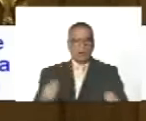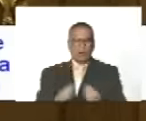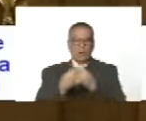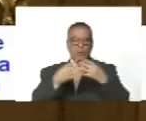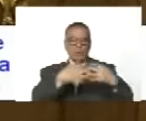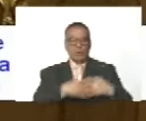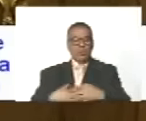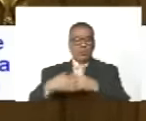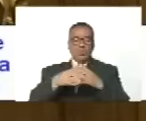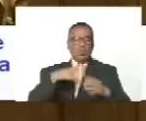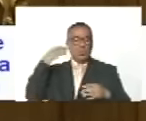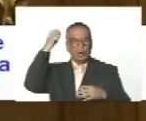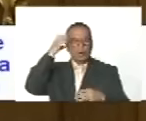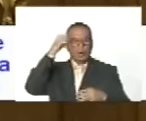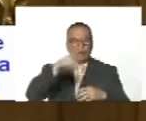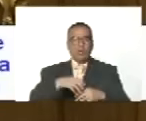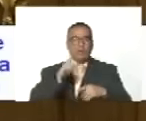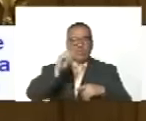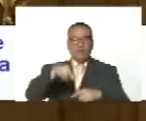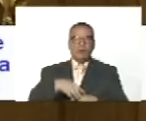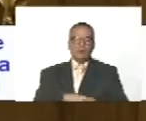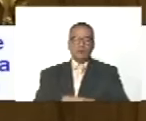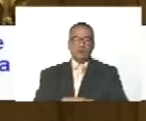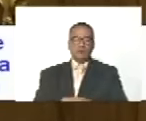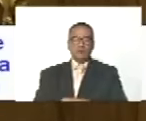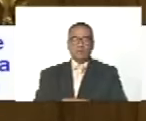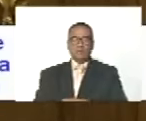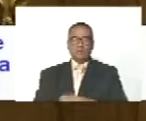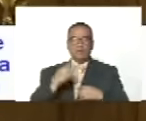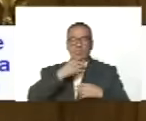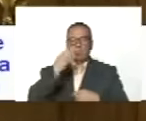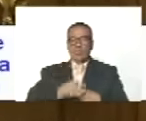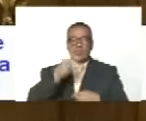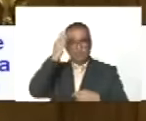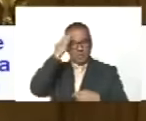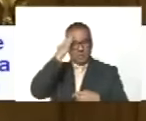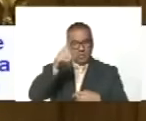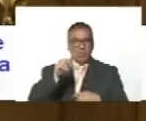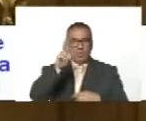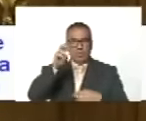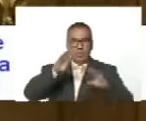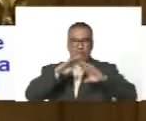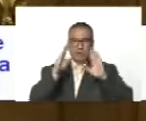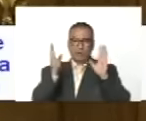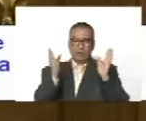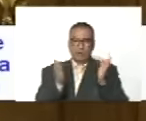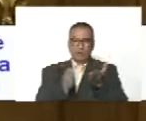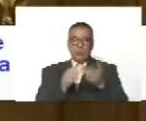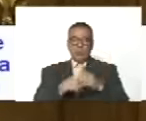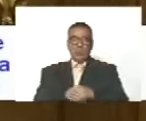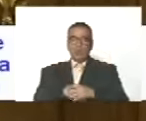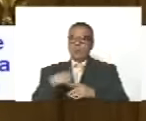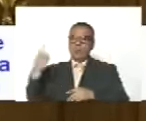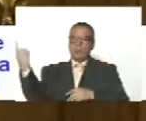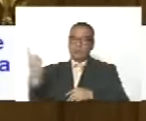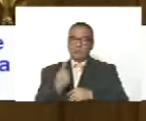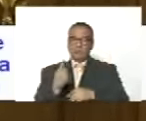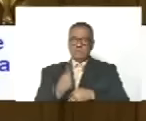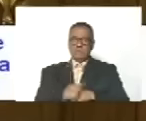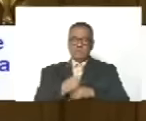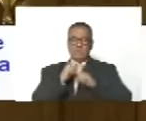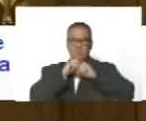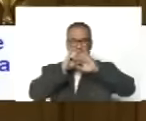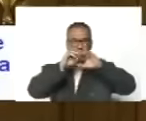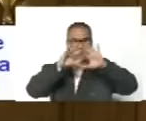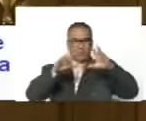los colonialistas europeos. Estoy convencido que un nuevo mundo viene